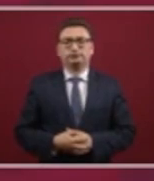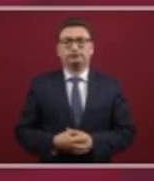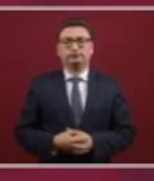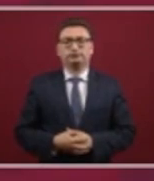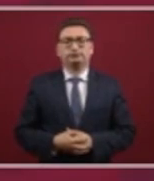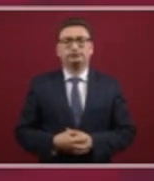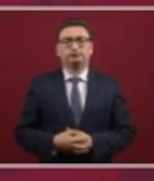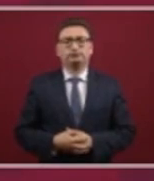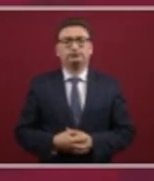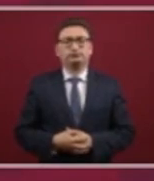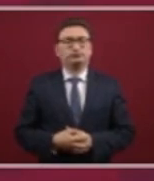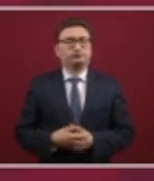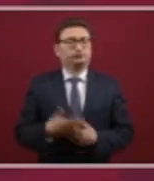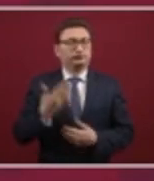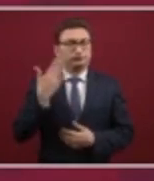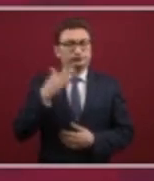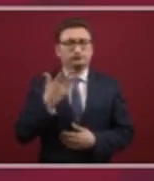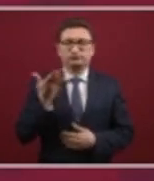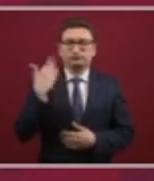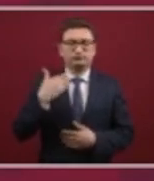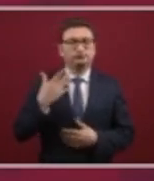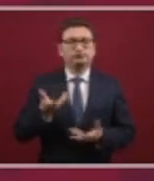crearon